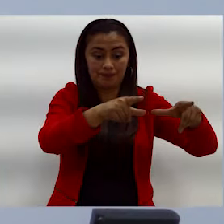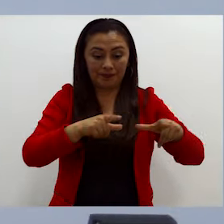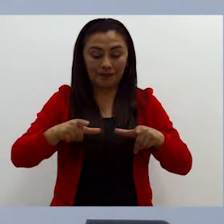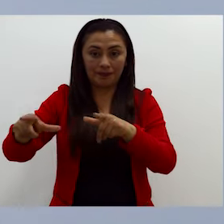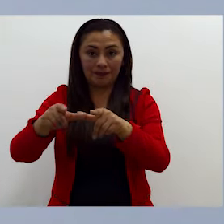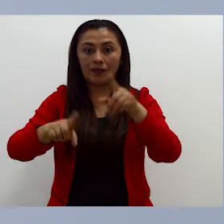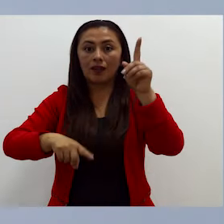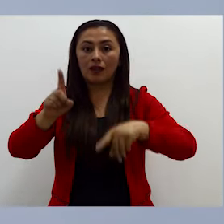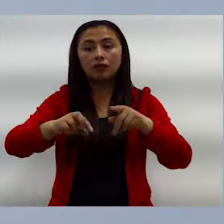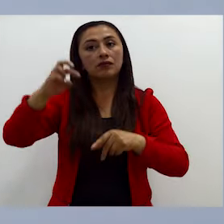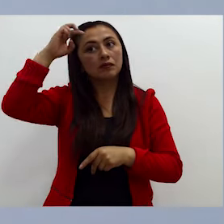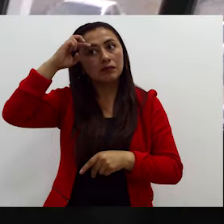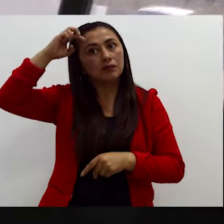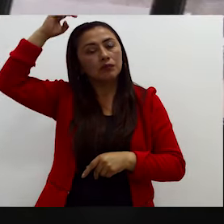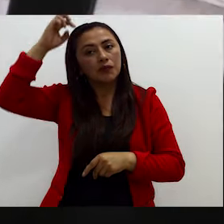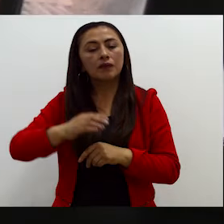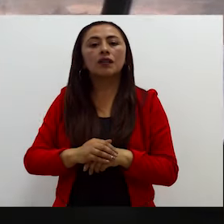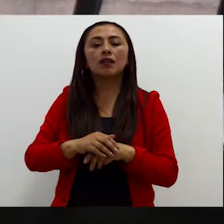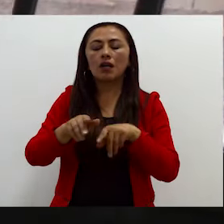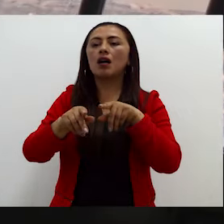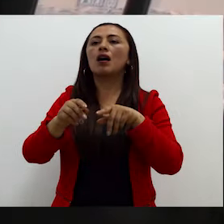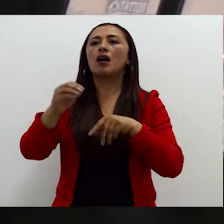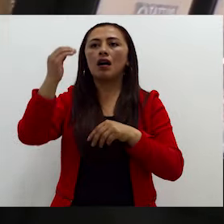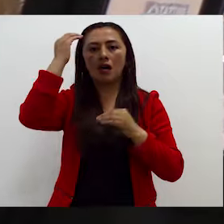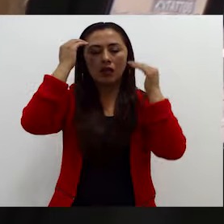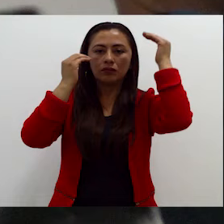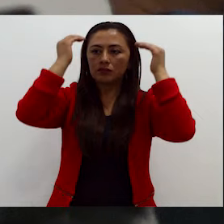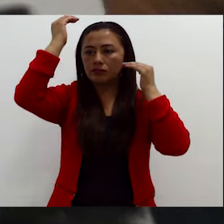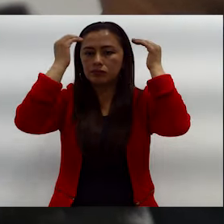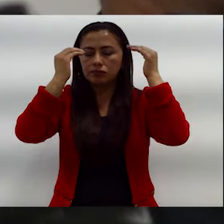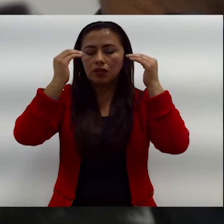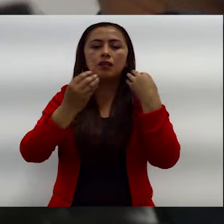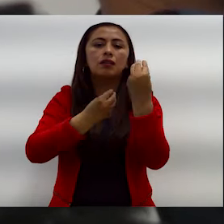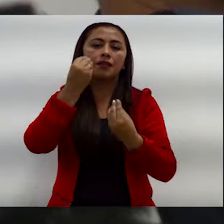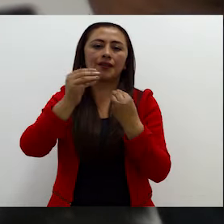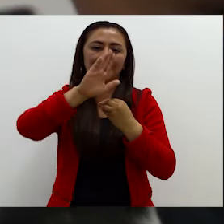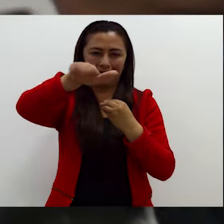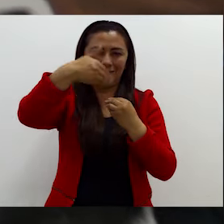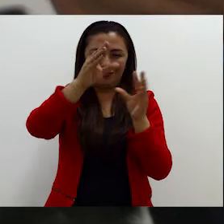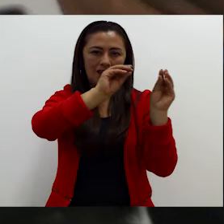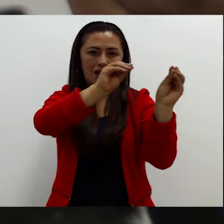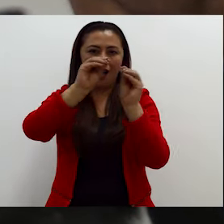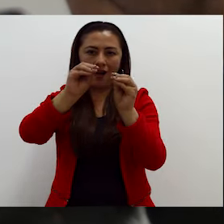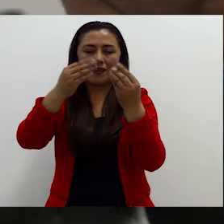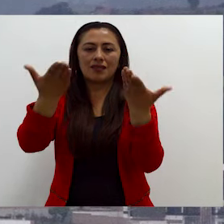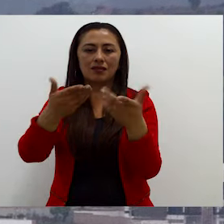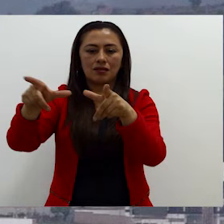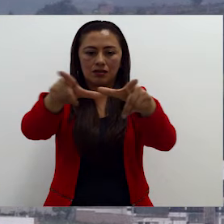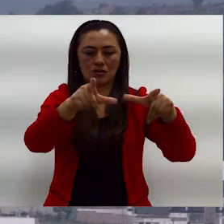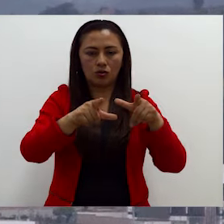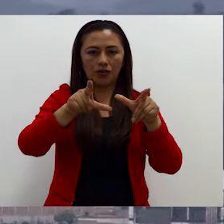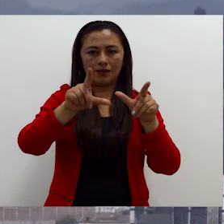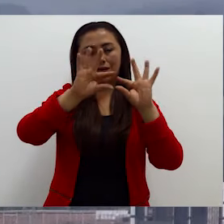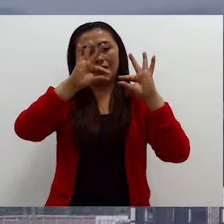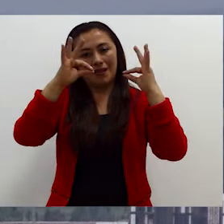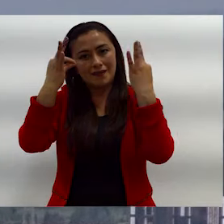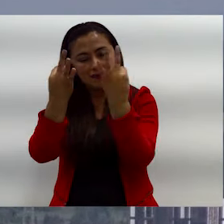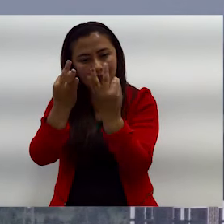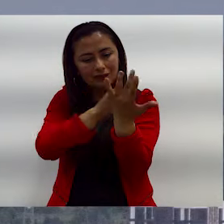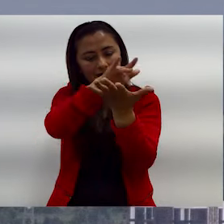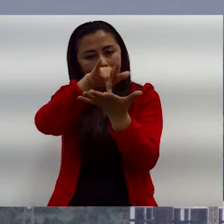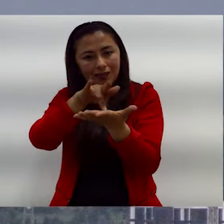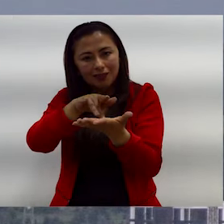con el tema de las competencias de cada una de las comisarías de familia, la que oportunamente estaremos informando a toda la ciudadanía para que puedan acudir a cada una